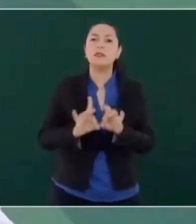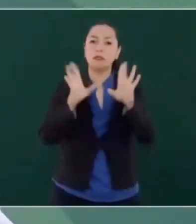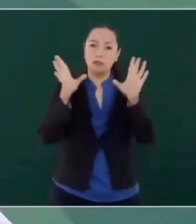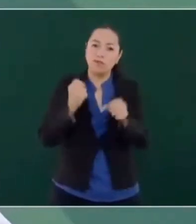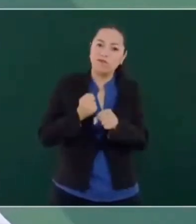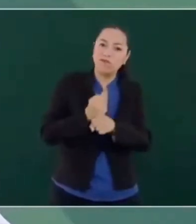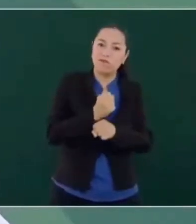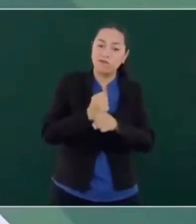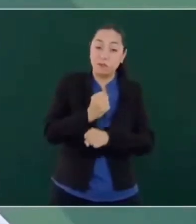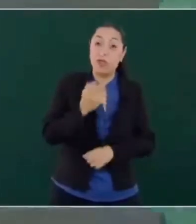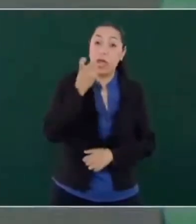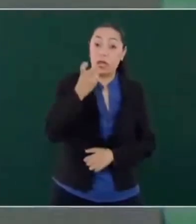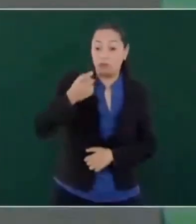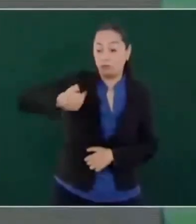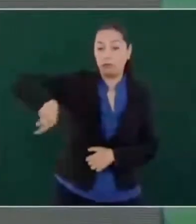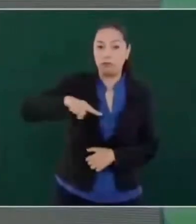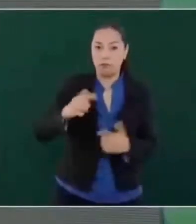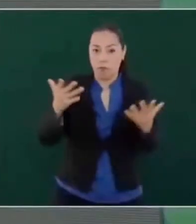estamos haciendo.